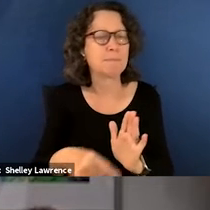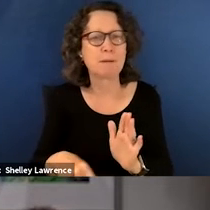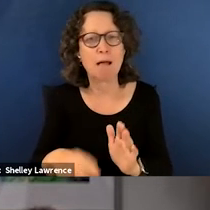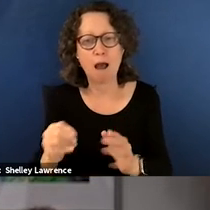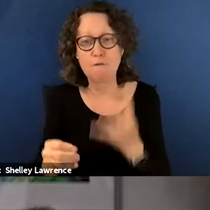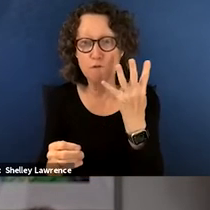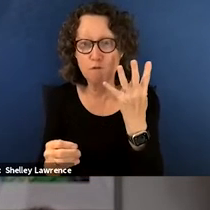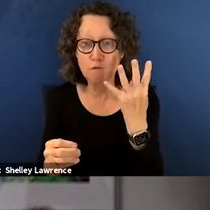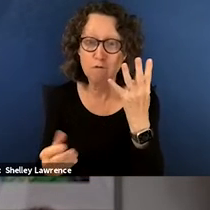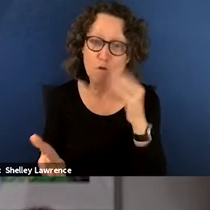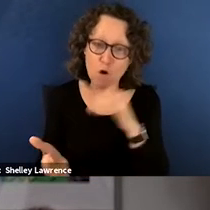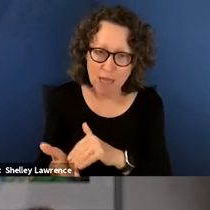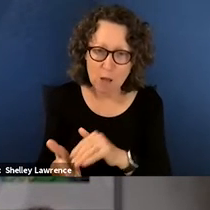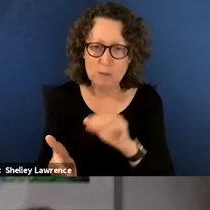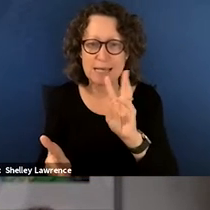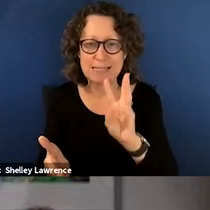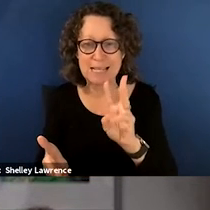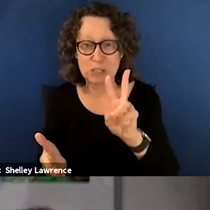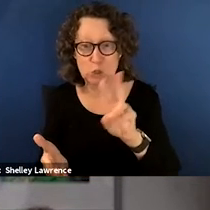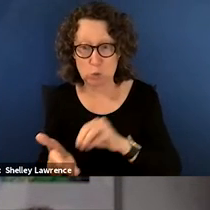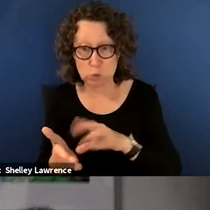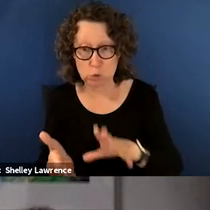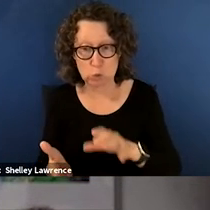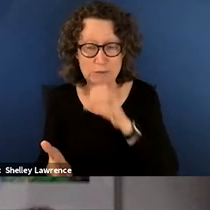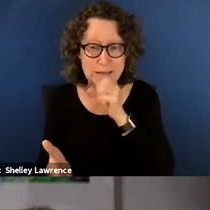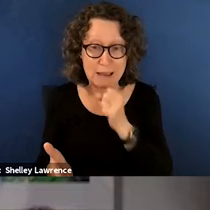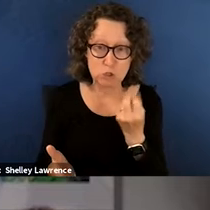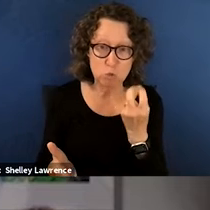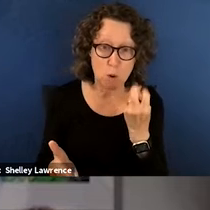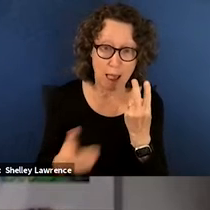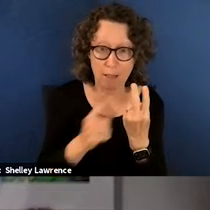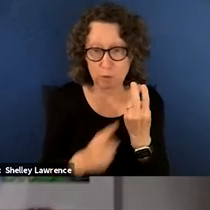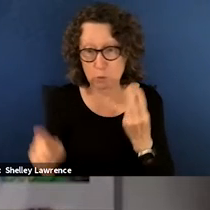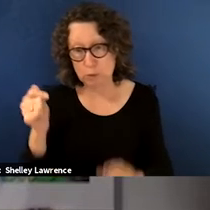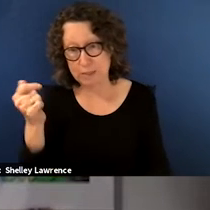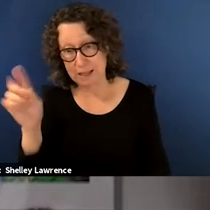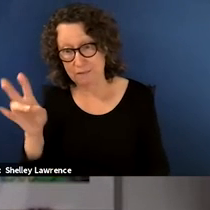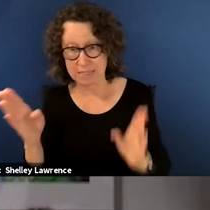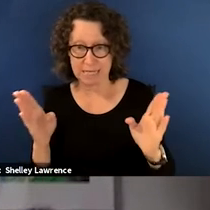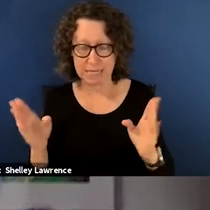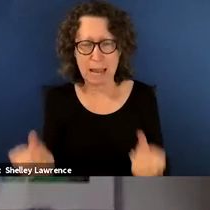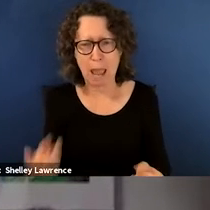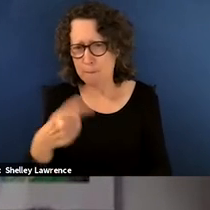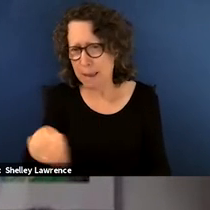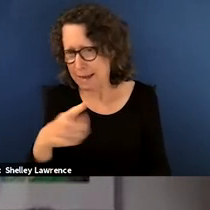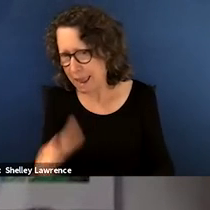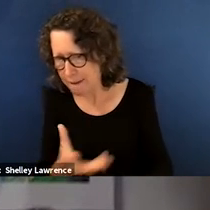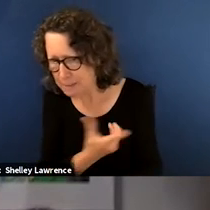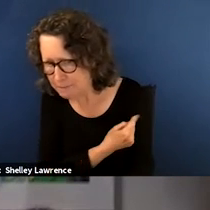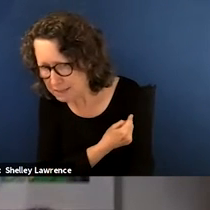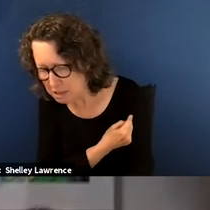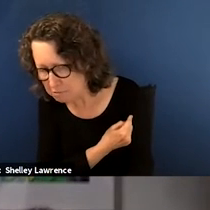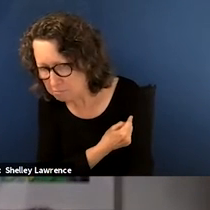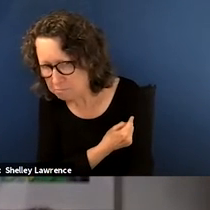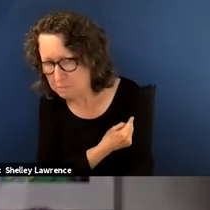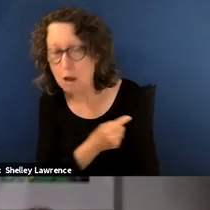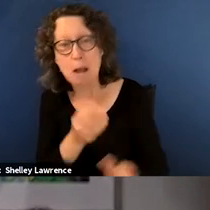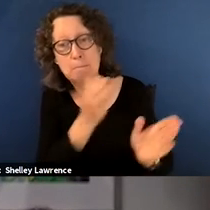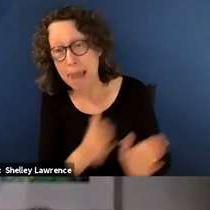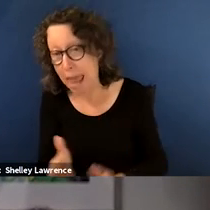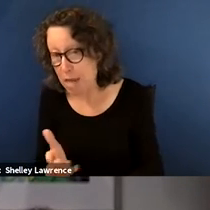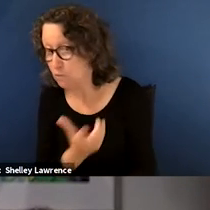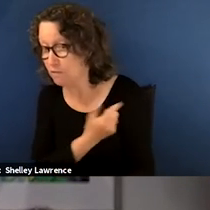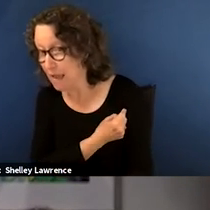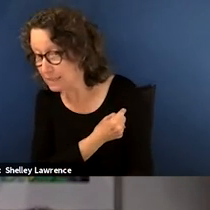de ver de los 4,062 estudiantes quienes tienen entre 12 y 17 años, cuántos se han vacunado,